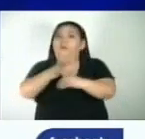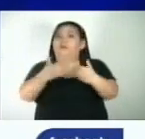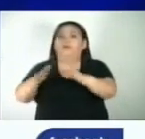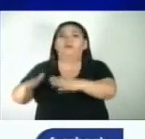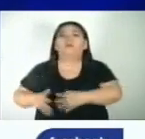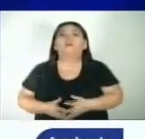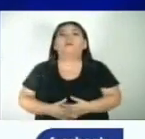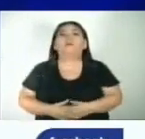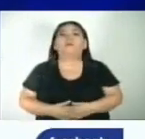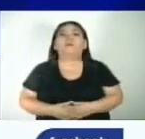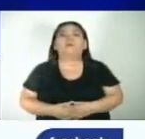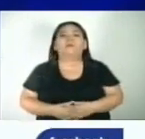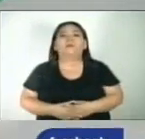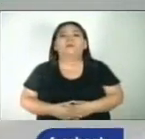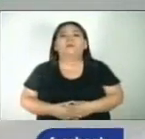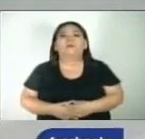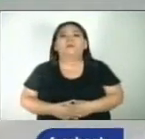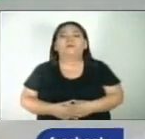país.